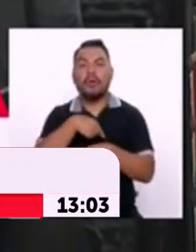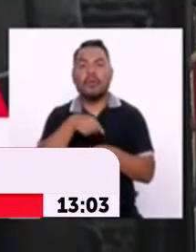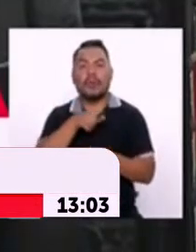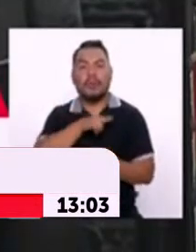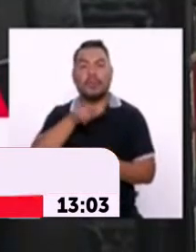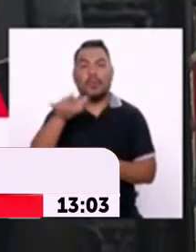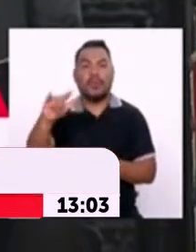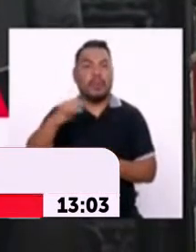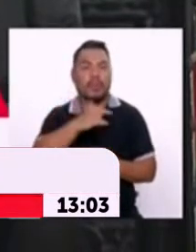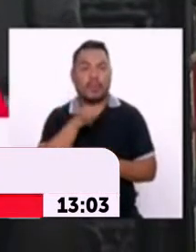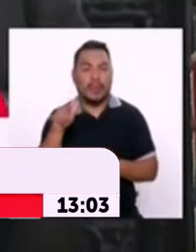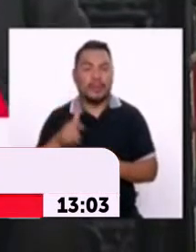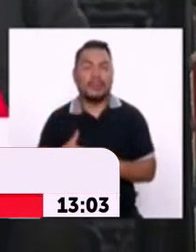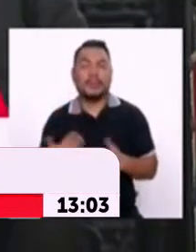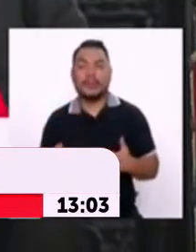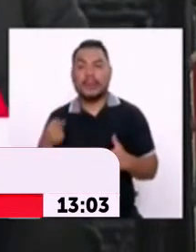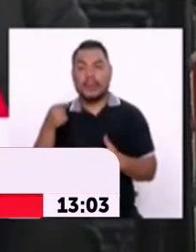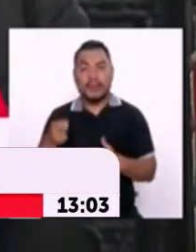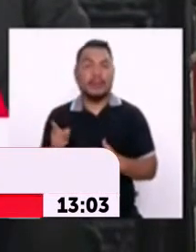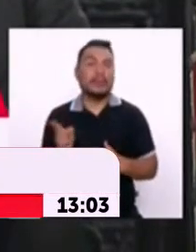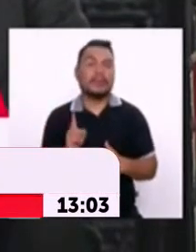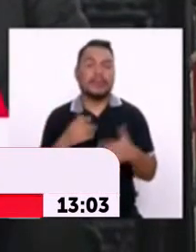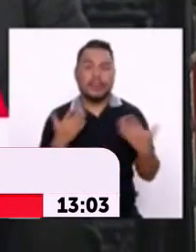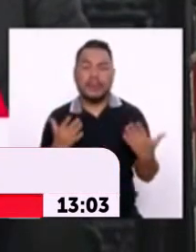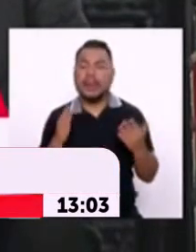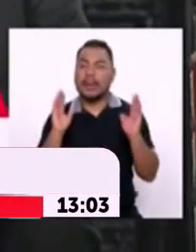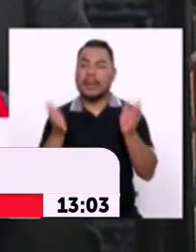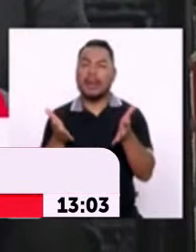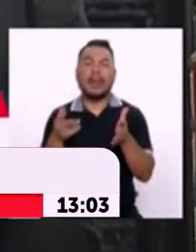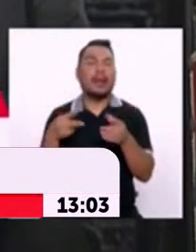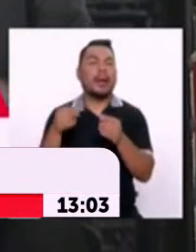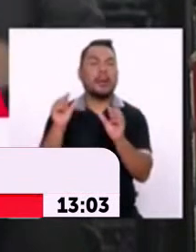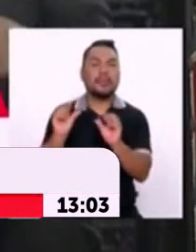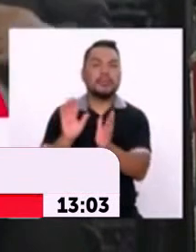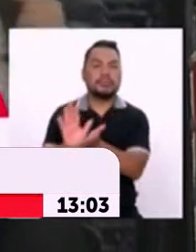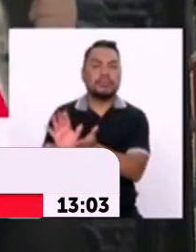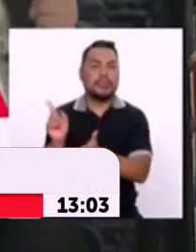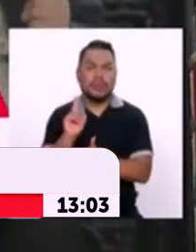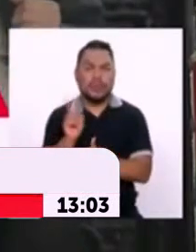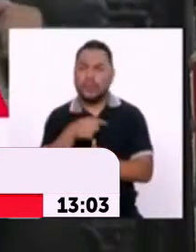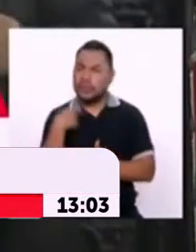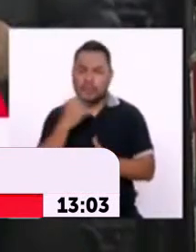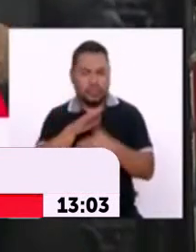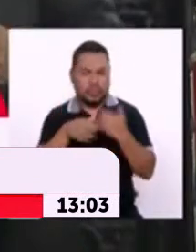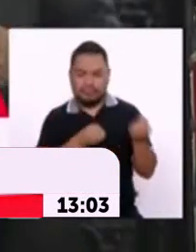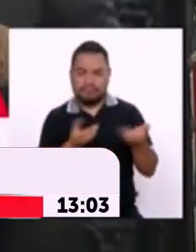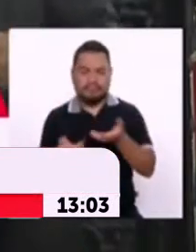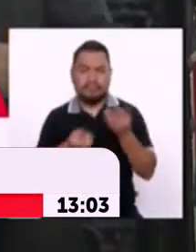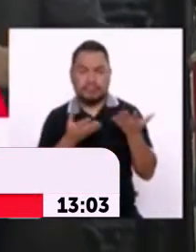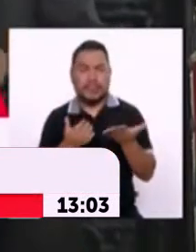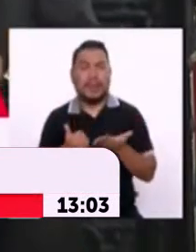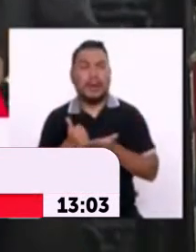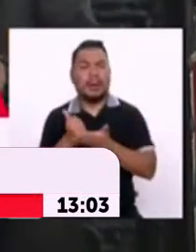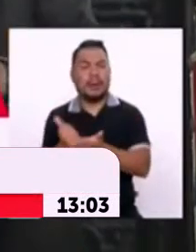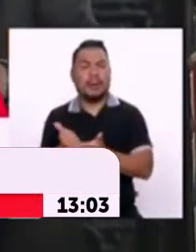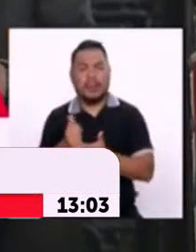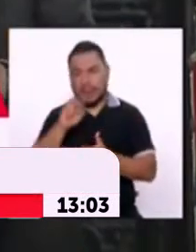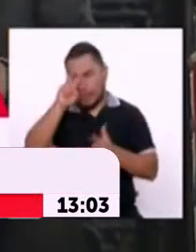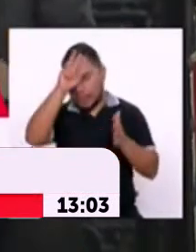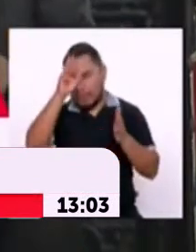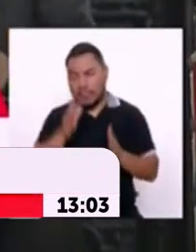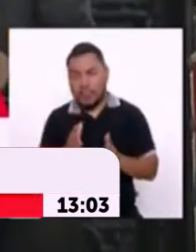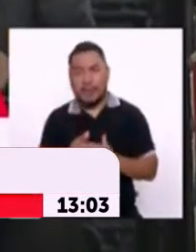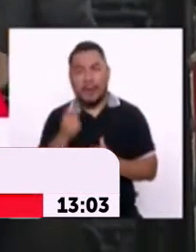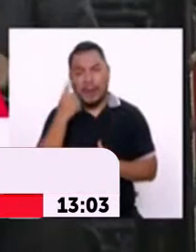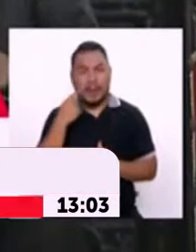vuelo, entre los cuales no hemos escatimado ni vamos a escatimar recursos para ayudar a un